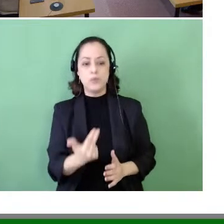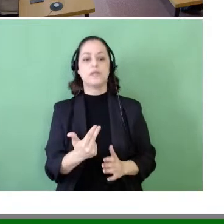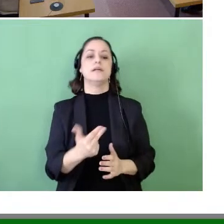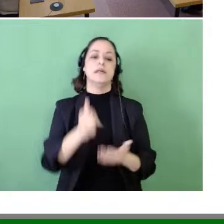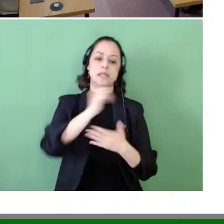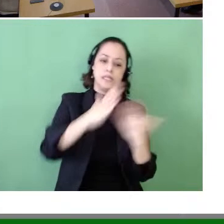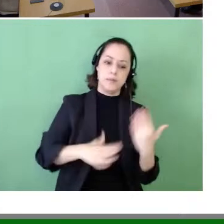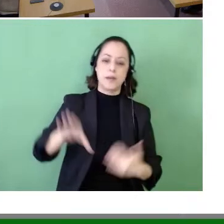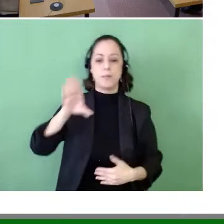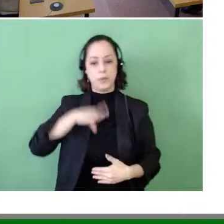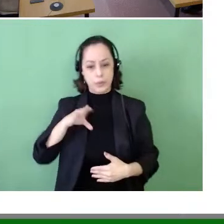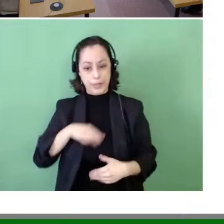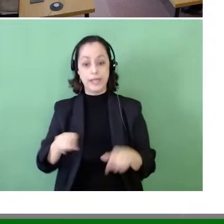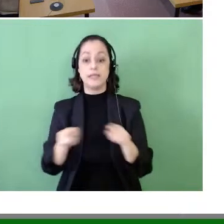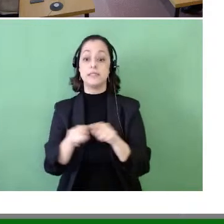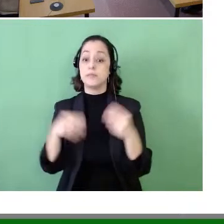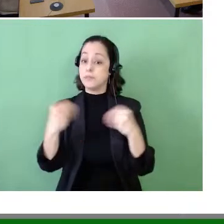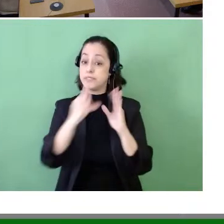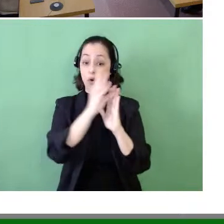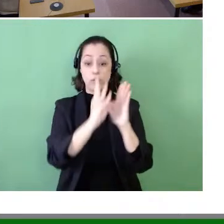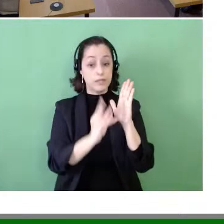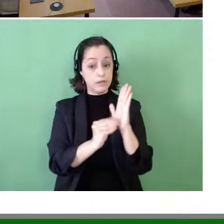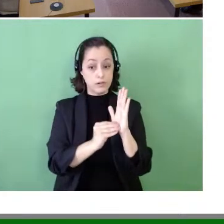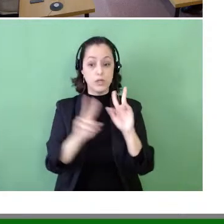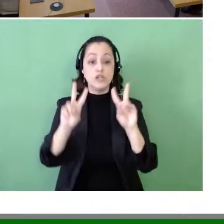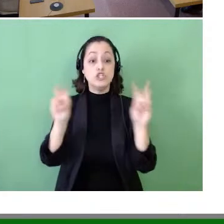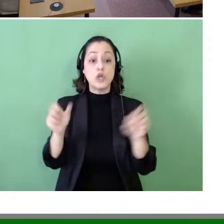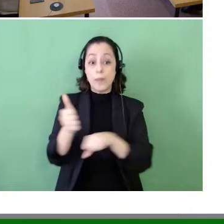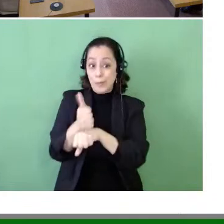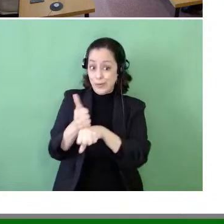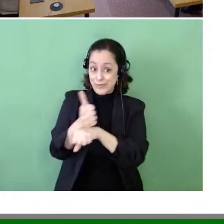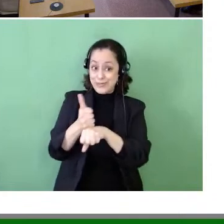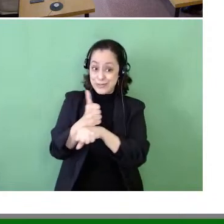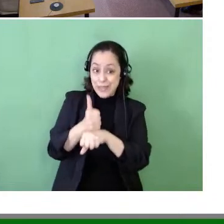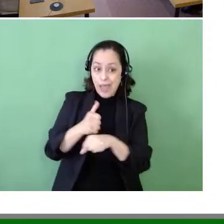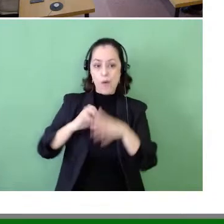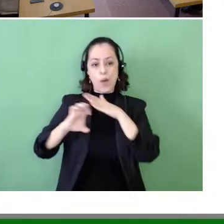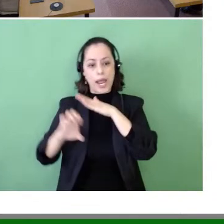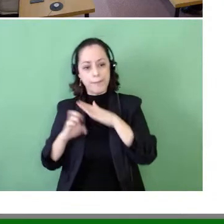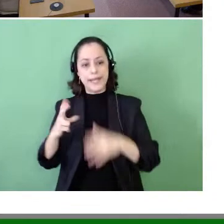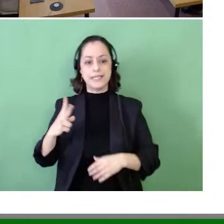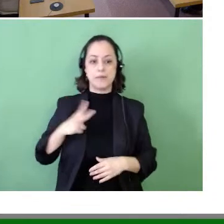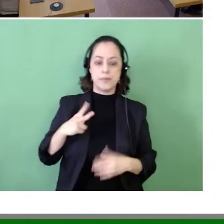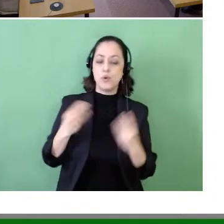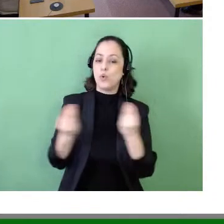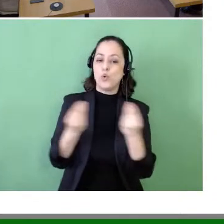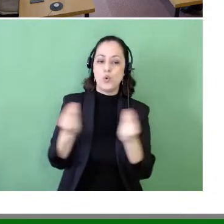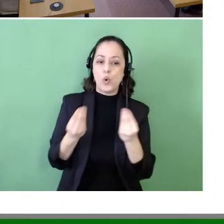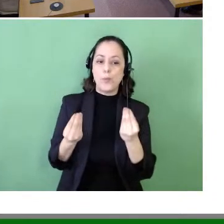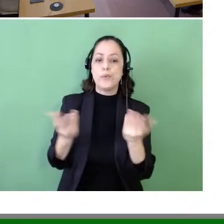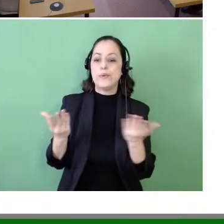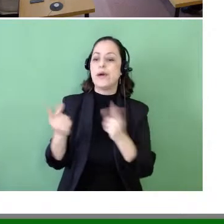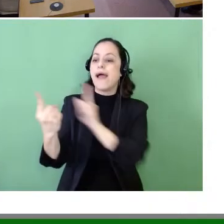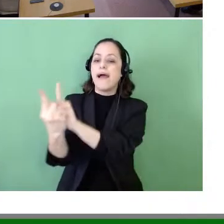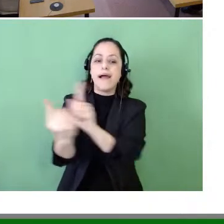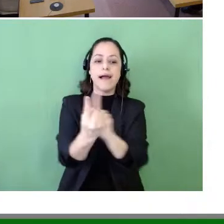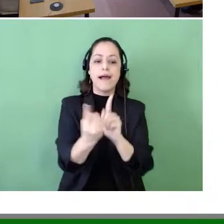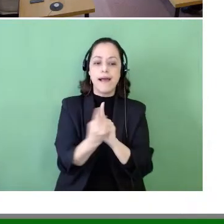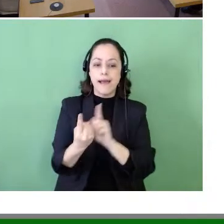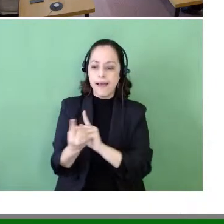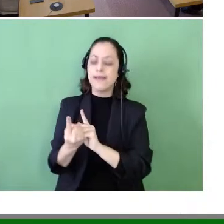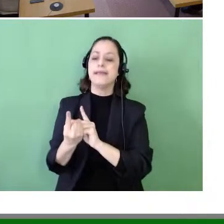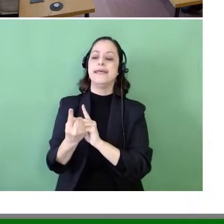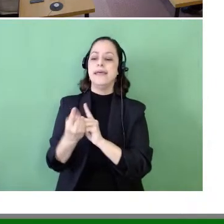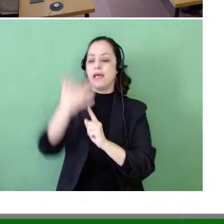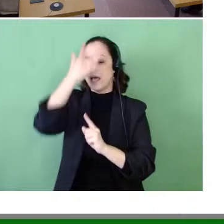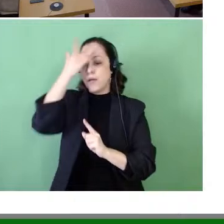a aspectos profesionales del área, como decimos, acerca de turismo, de cómo conseguir clientes, de cómo se